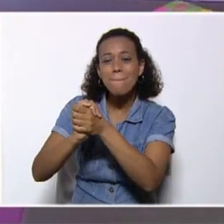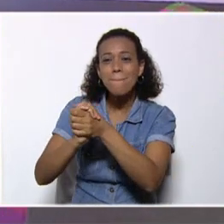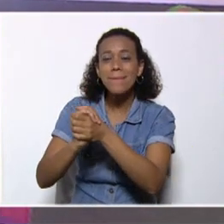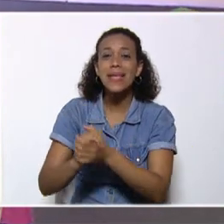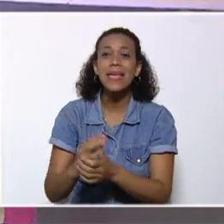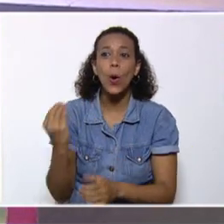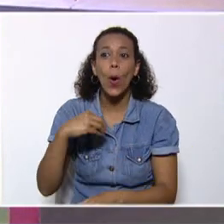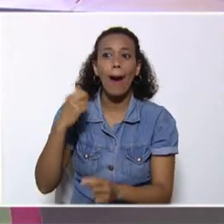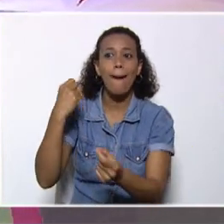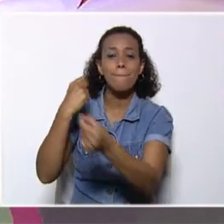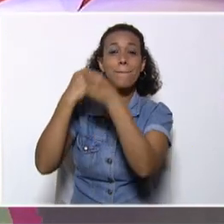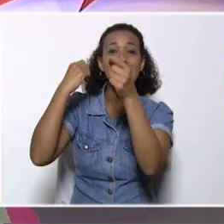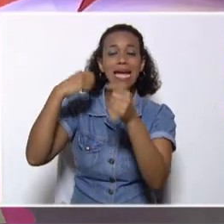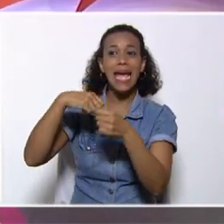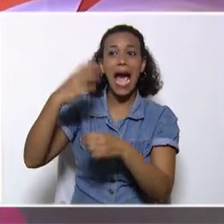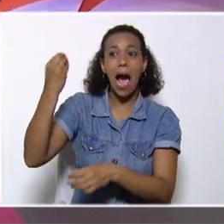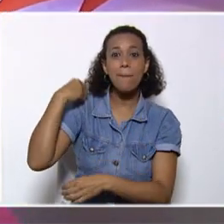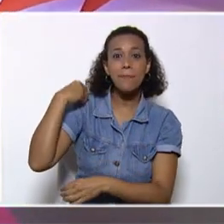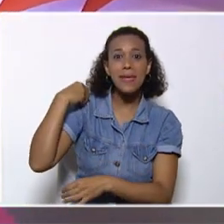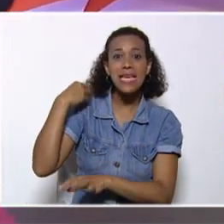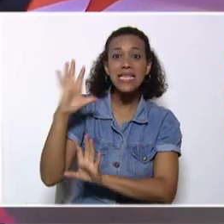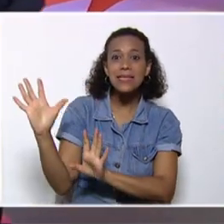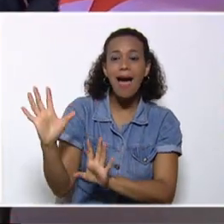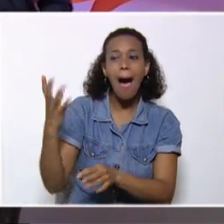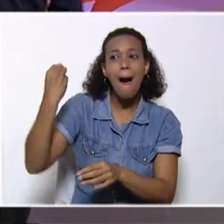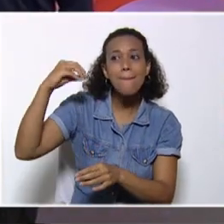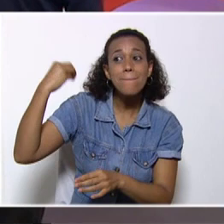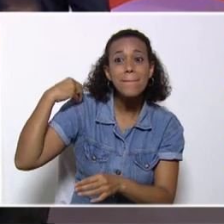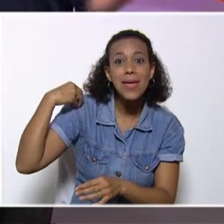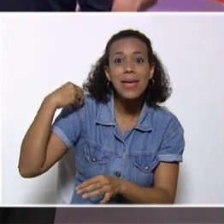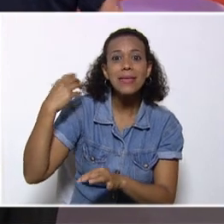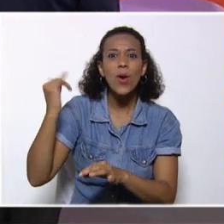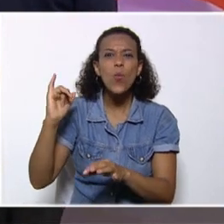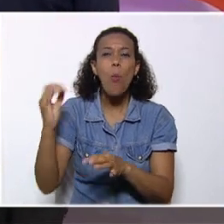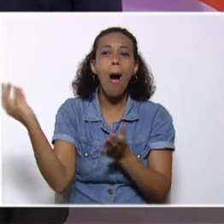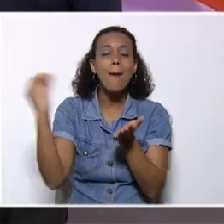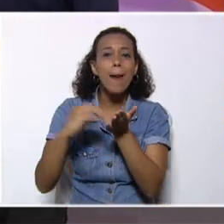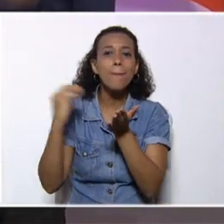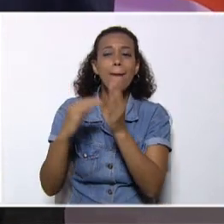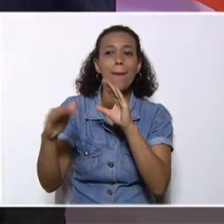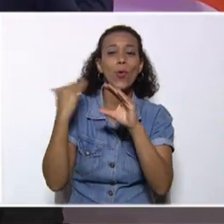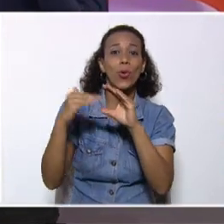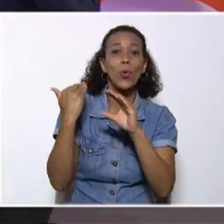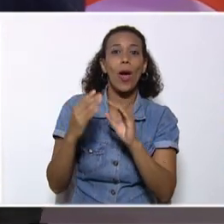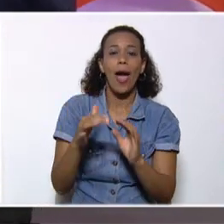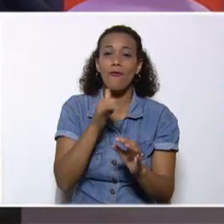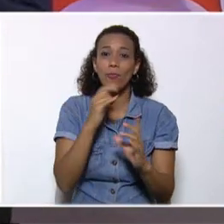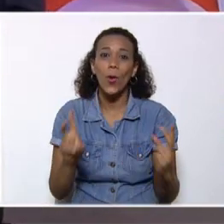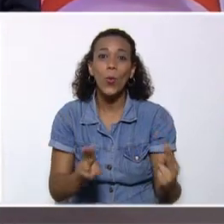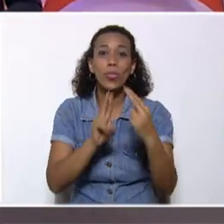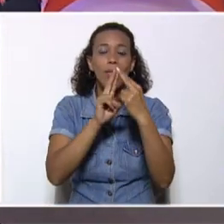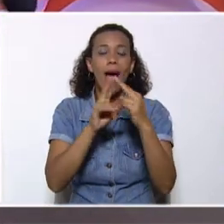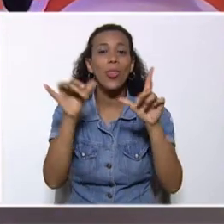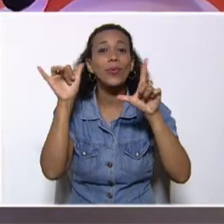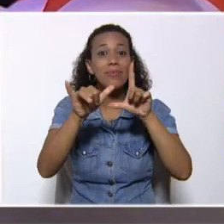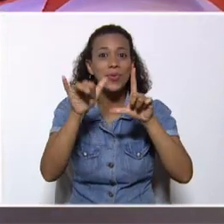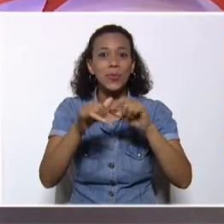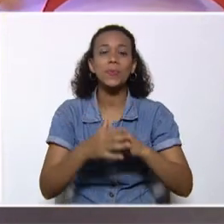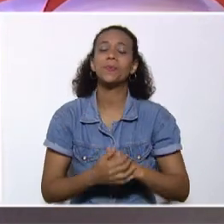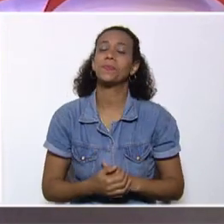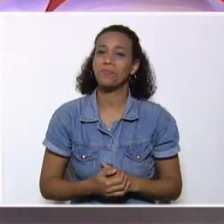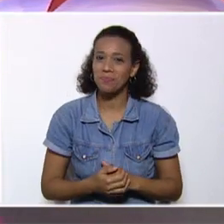y además activar las notificaciones para que la campanita te avise cada vez que podamos encontrarnos en esa plataforma